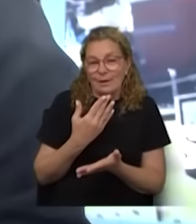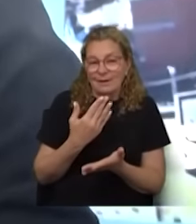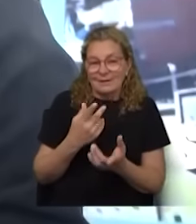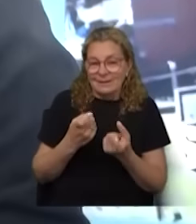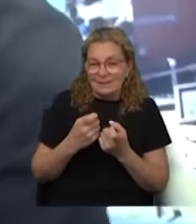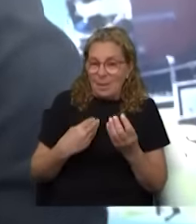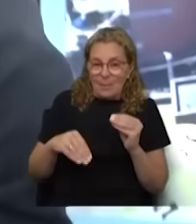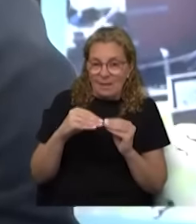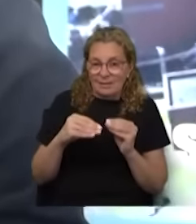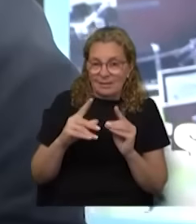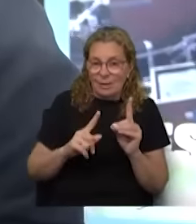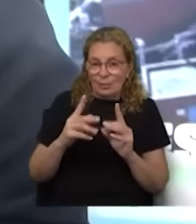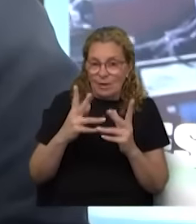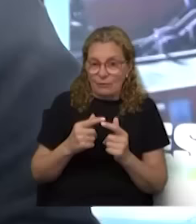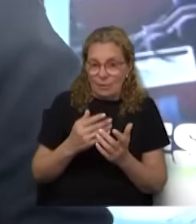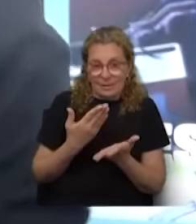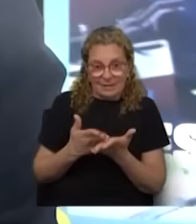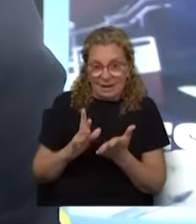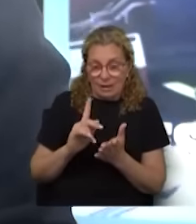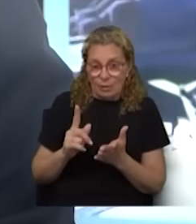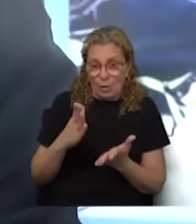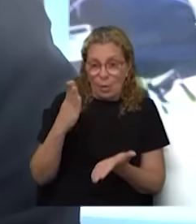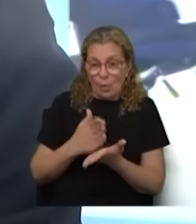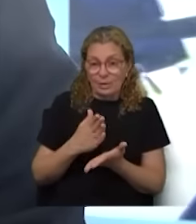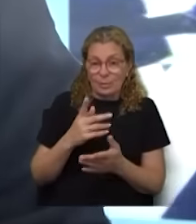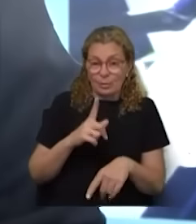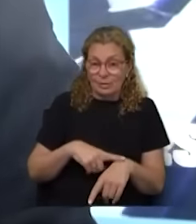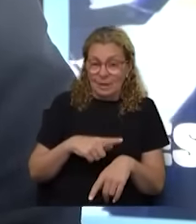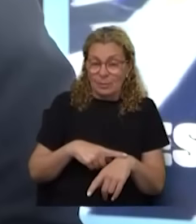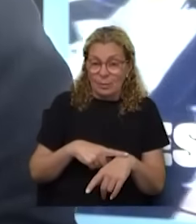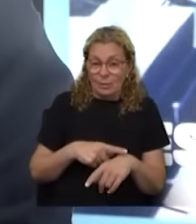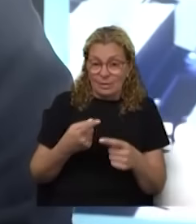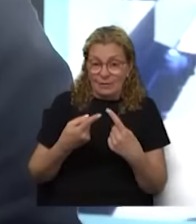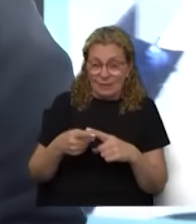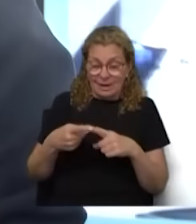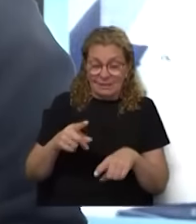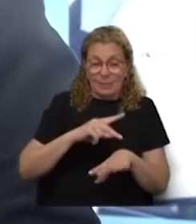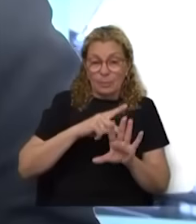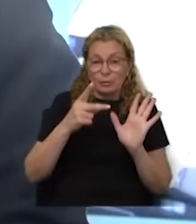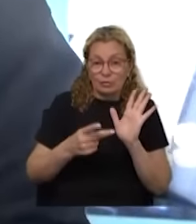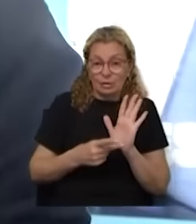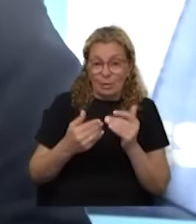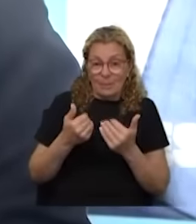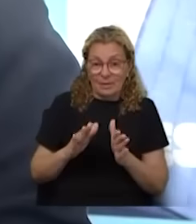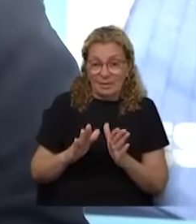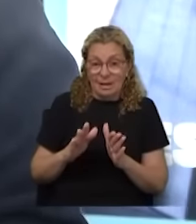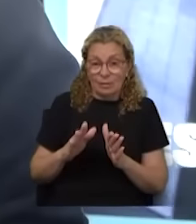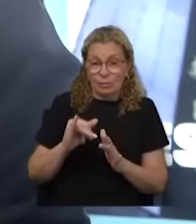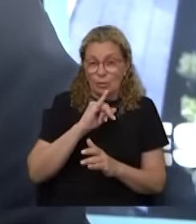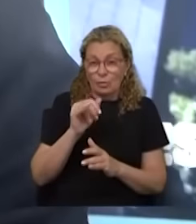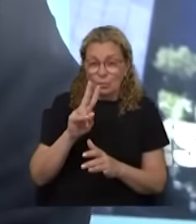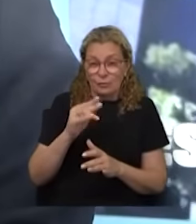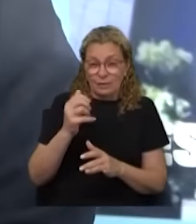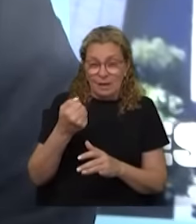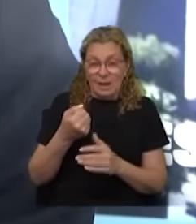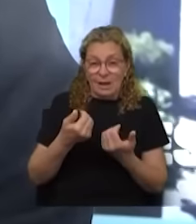pero que no tenemos de ninguna manera que derogarla en el último periodo nada más ha habido varios proyectos este Empezando por su vía pasando por